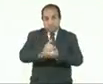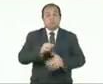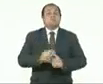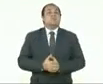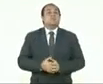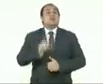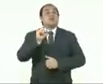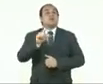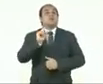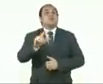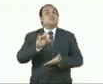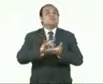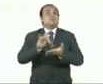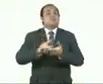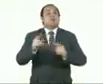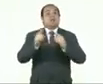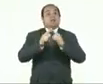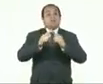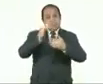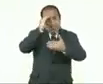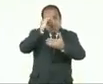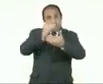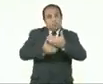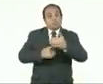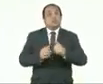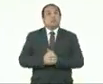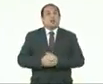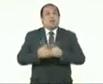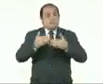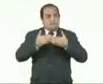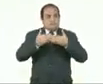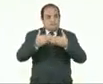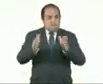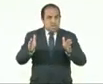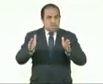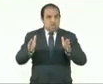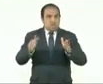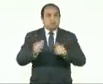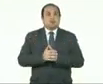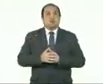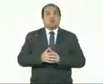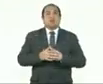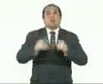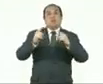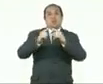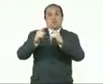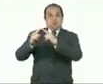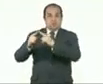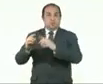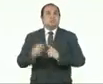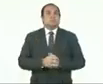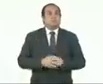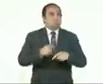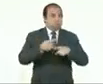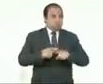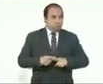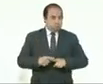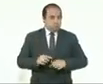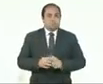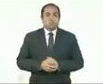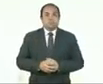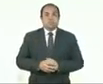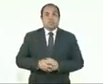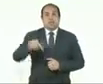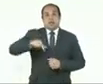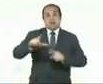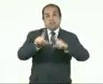eso también agradecemos a la Iglesia Católica, que nos abre sus puertas en los atrios de las iglesias. En